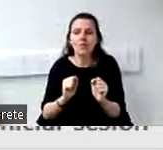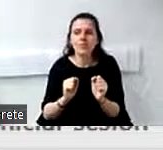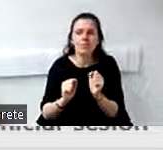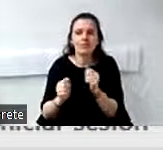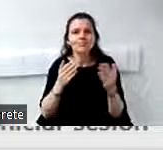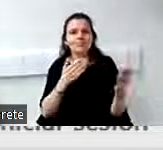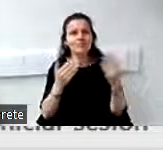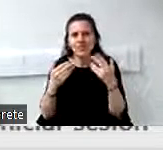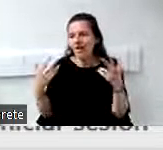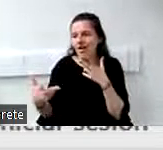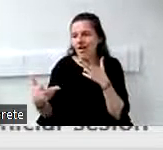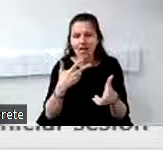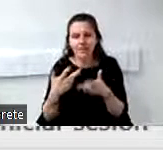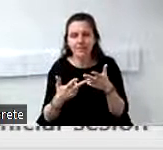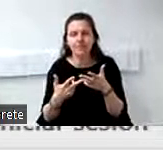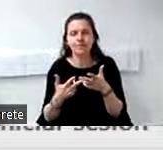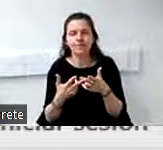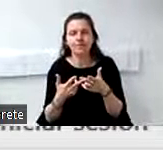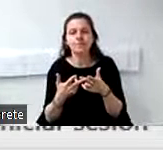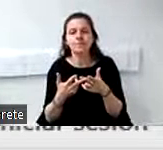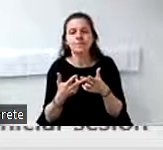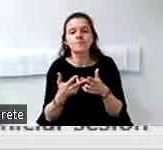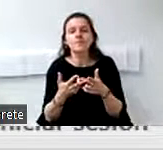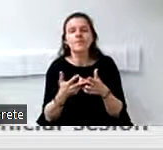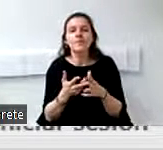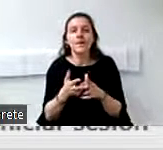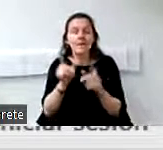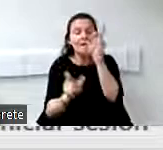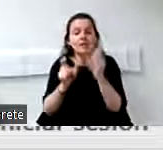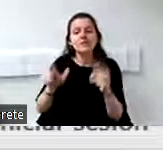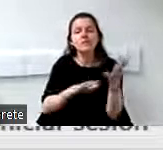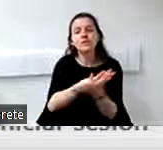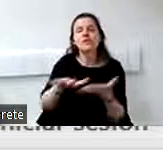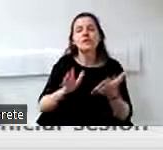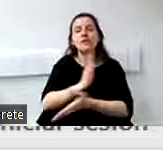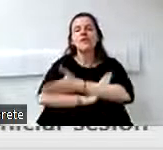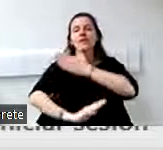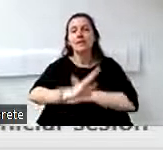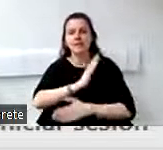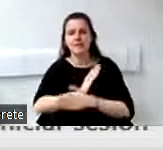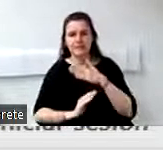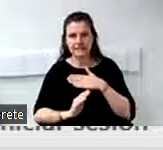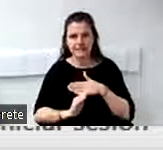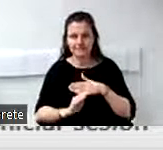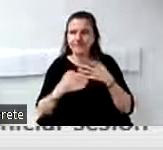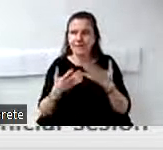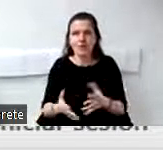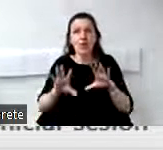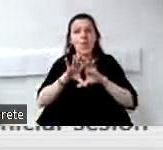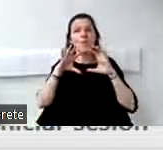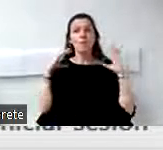Desconocimiento de la cantidad de usuarios que se encuentran en situaciones de discapacidad y su contexto. En un mundo donde las